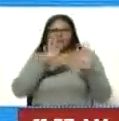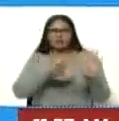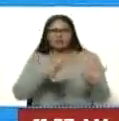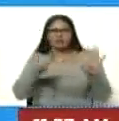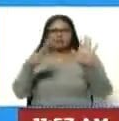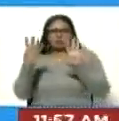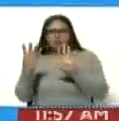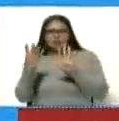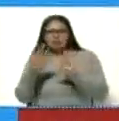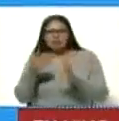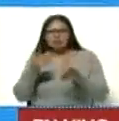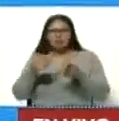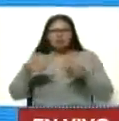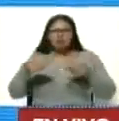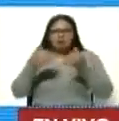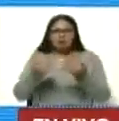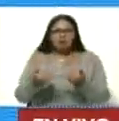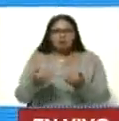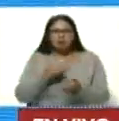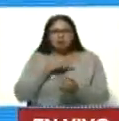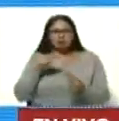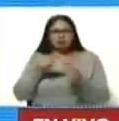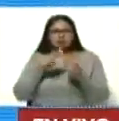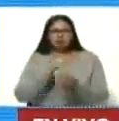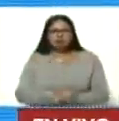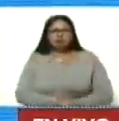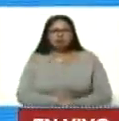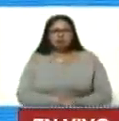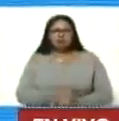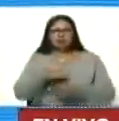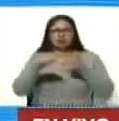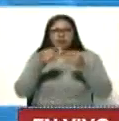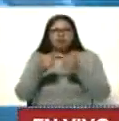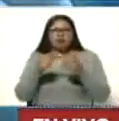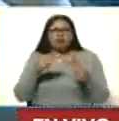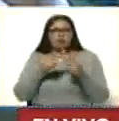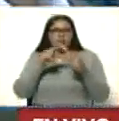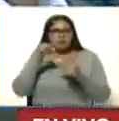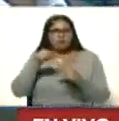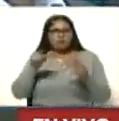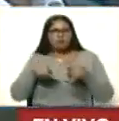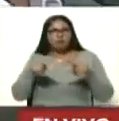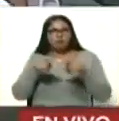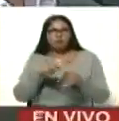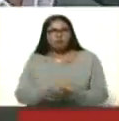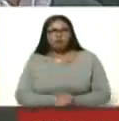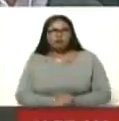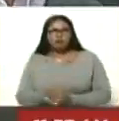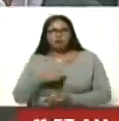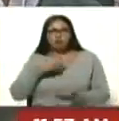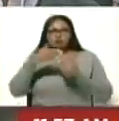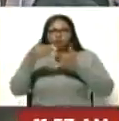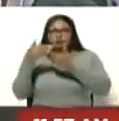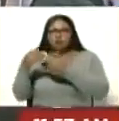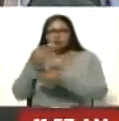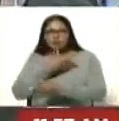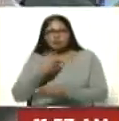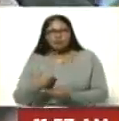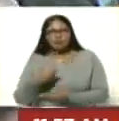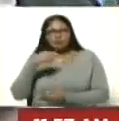sectoriales, habíamos, luego del encuentro del foro aquí, estábamos conversando también con el